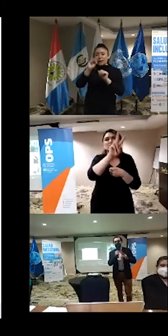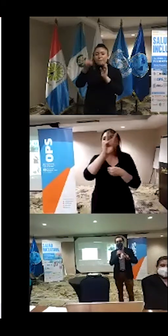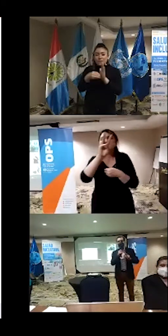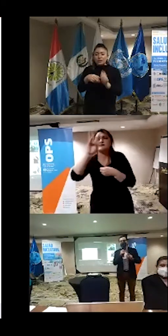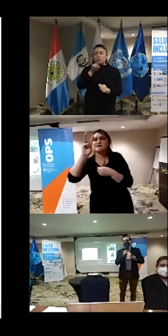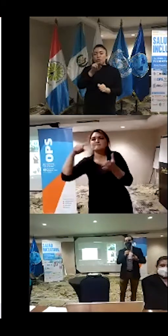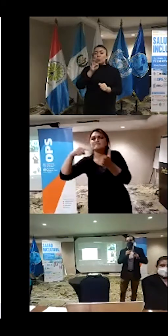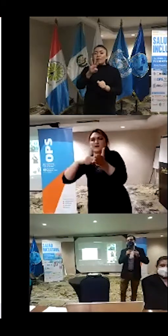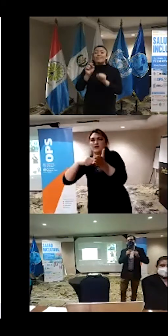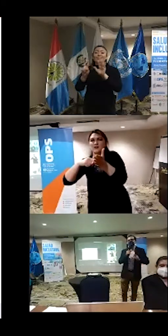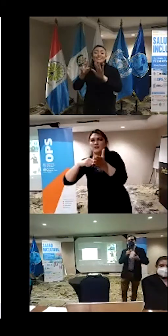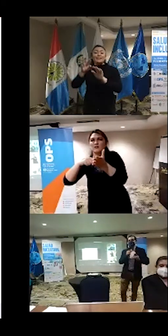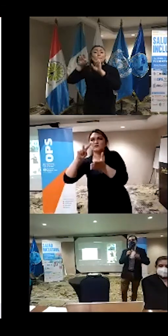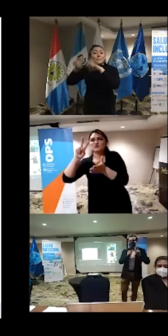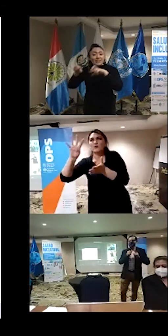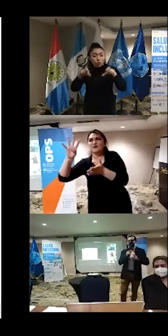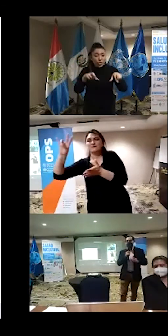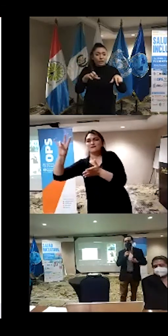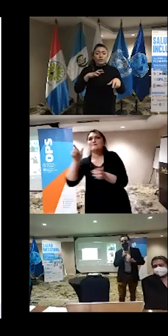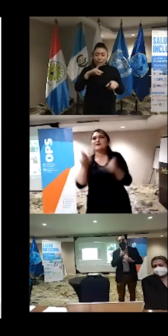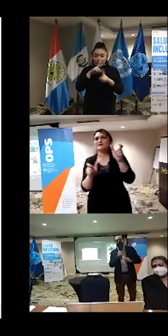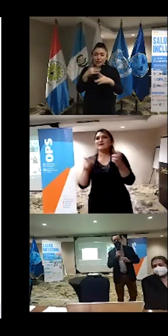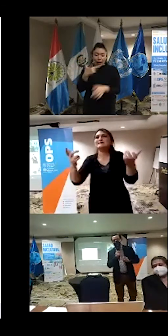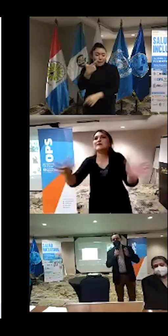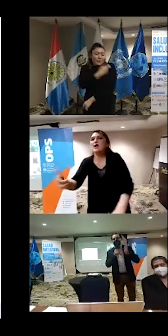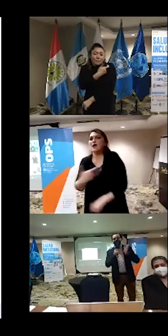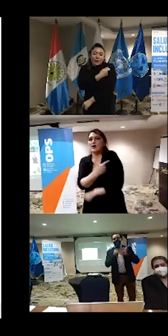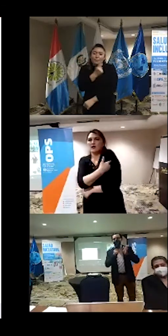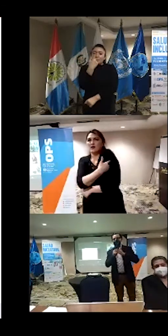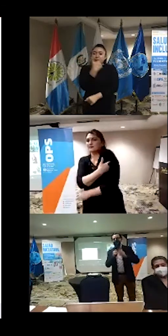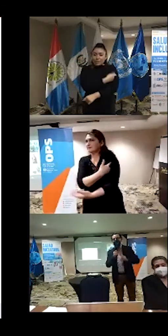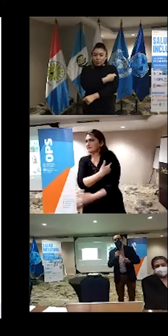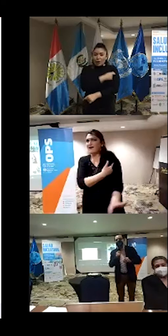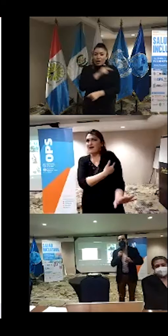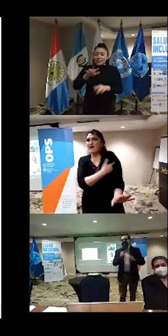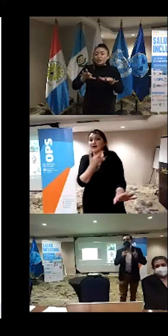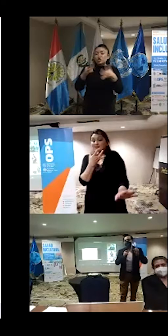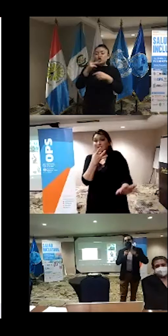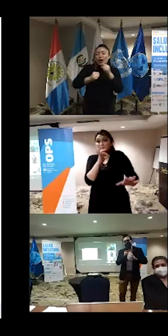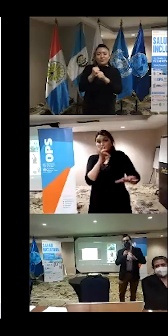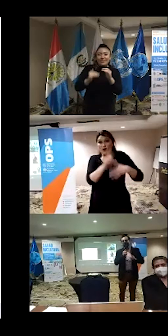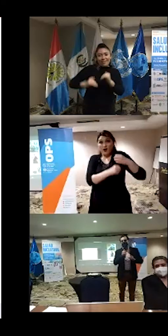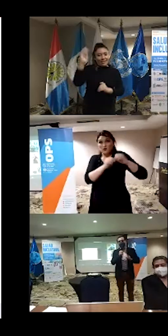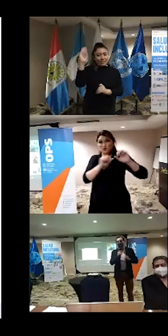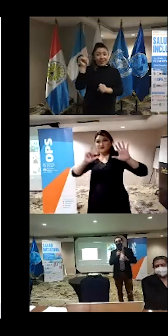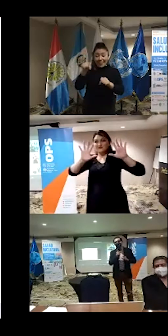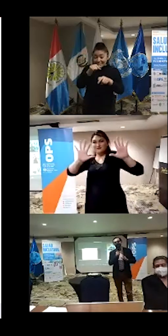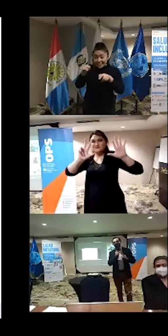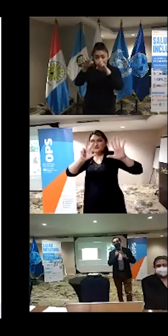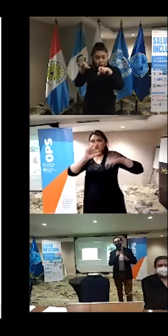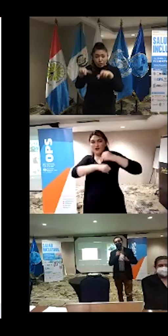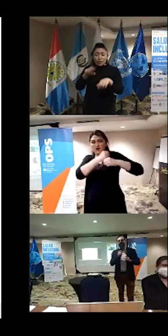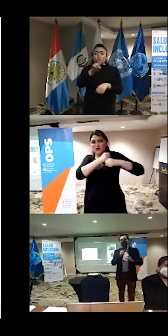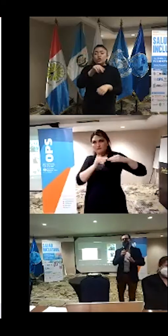4.266.247 personas que han tenido acceso a su primera dosis de vacuna. Esto de 18 años en adelante. De estas personas,